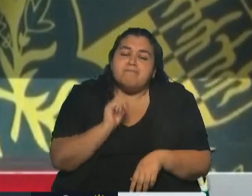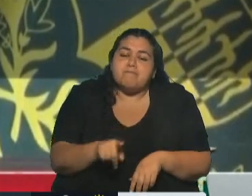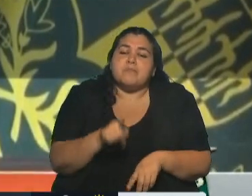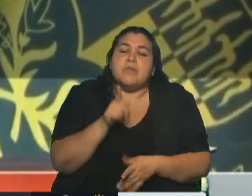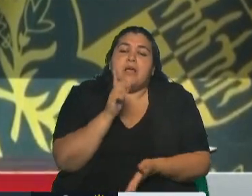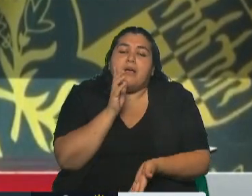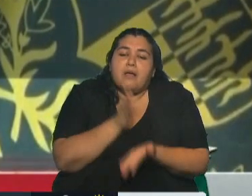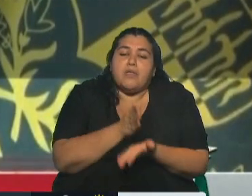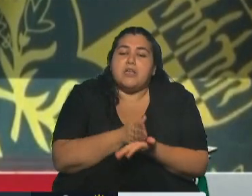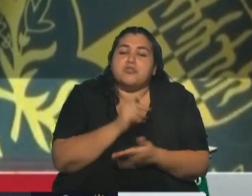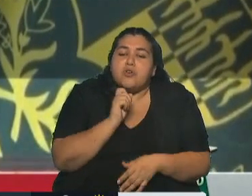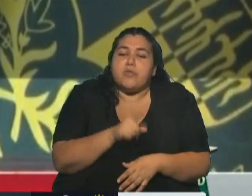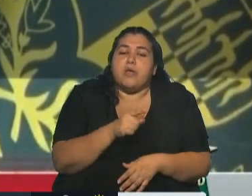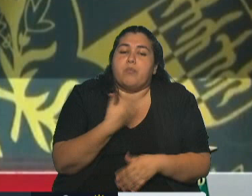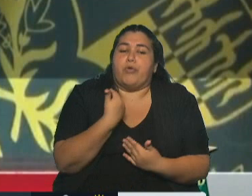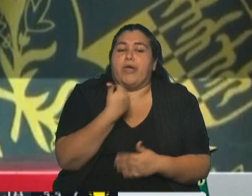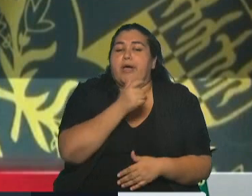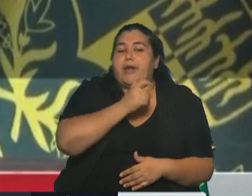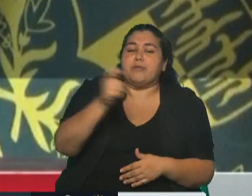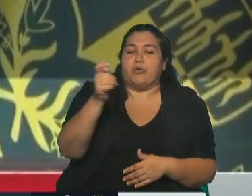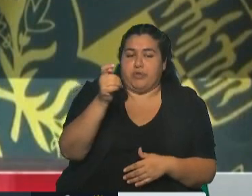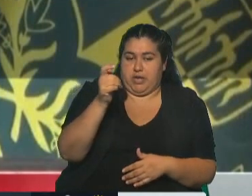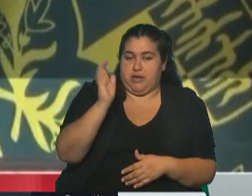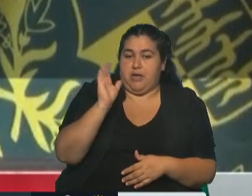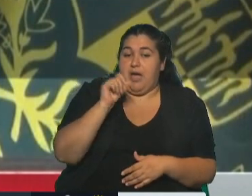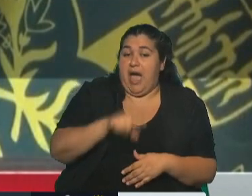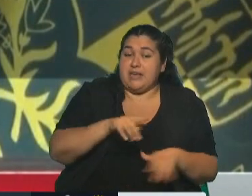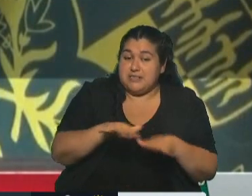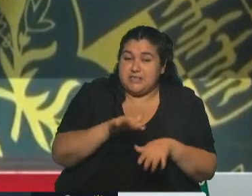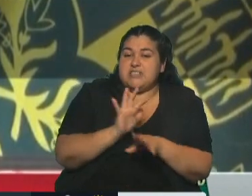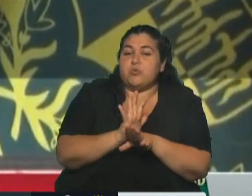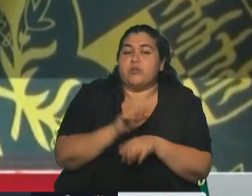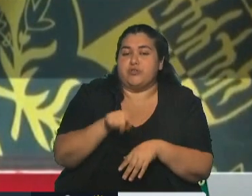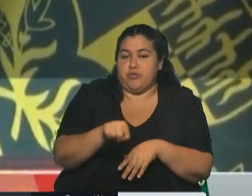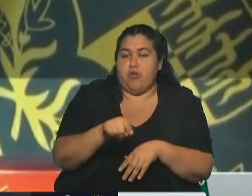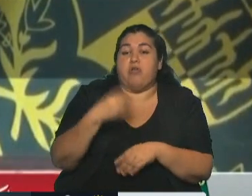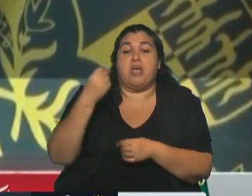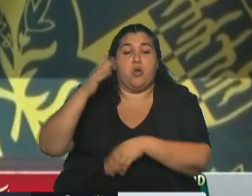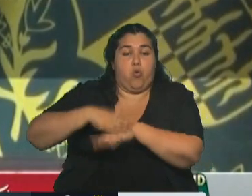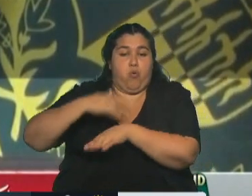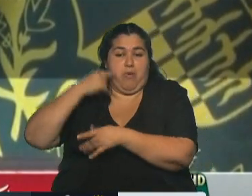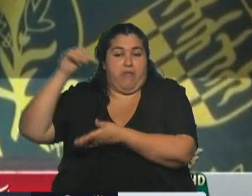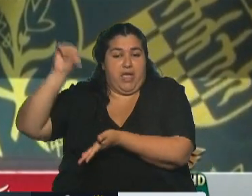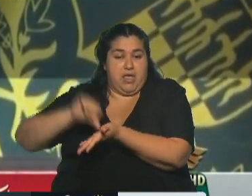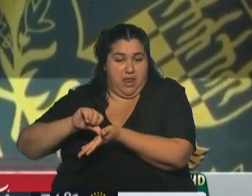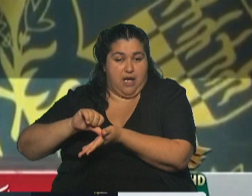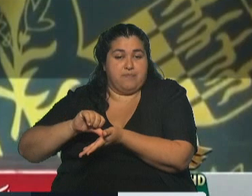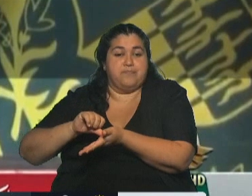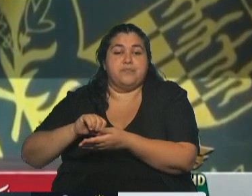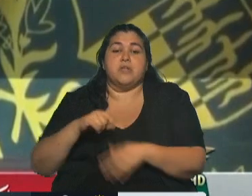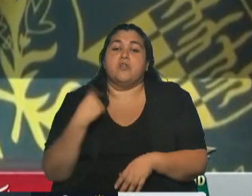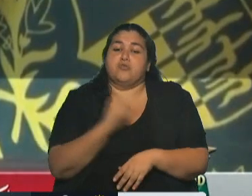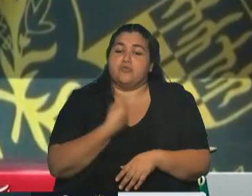this illegal act, and the responsibility for the consequences will lie squarely with